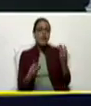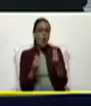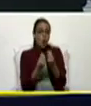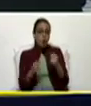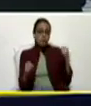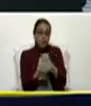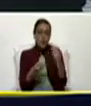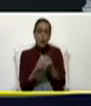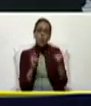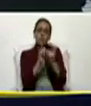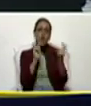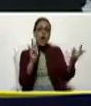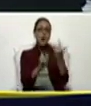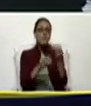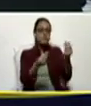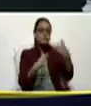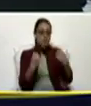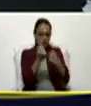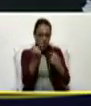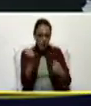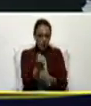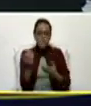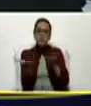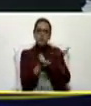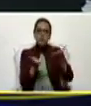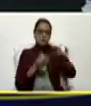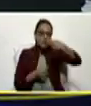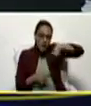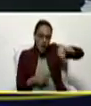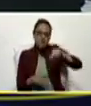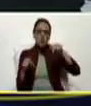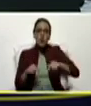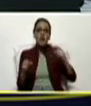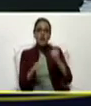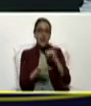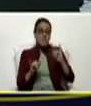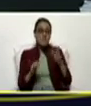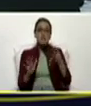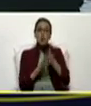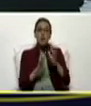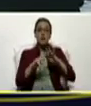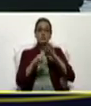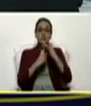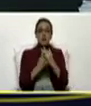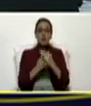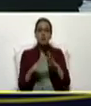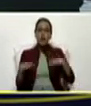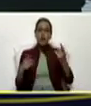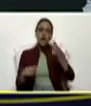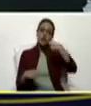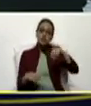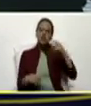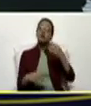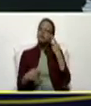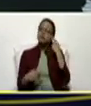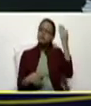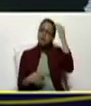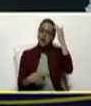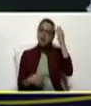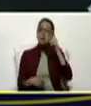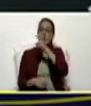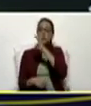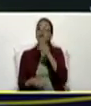Pues están prestando estos servicios en esta tragedia que no nos cabe duda presidente como usted lo ha dicho siempre